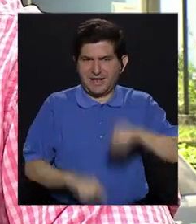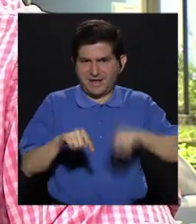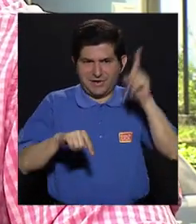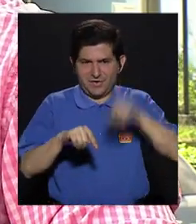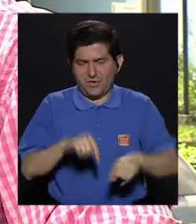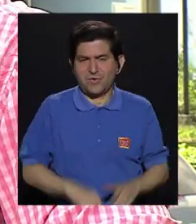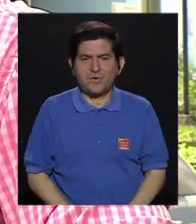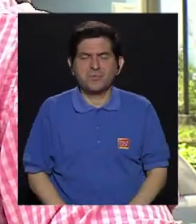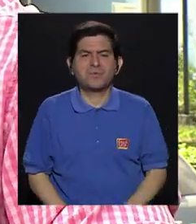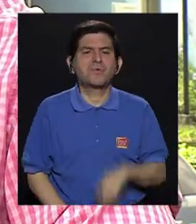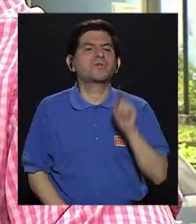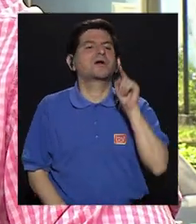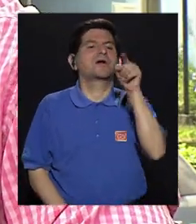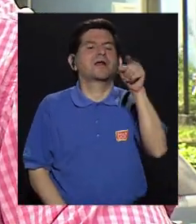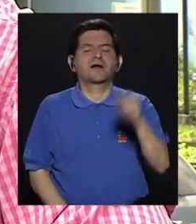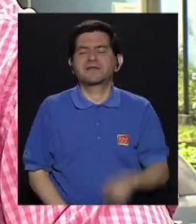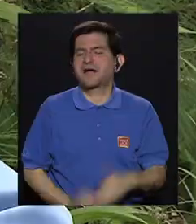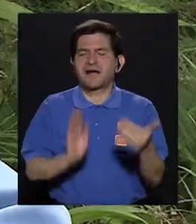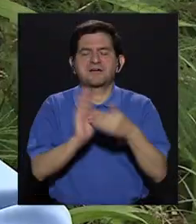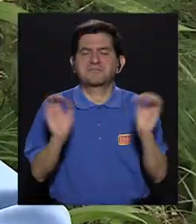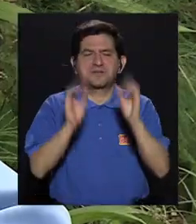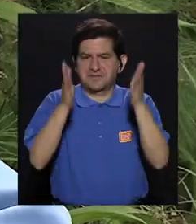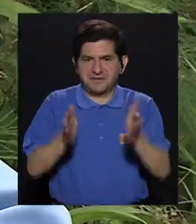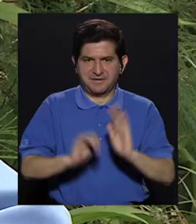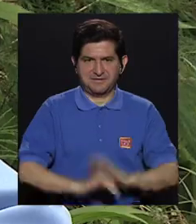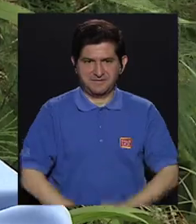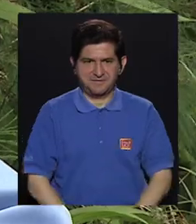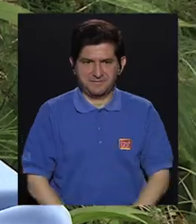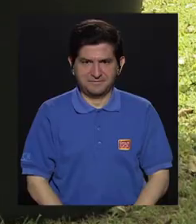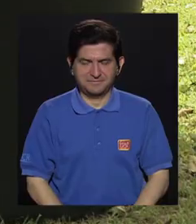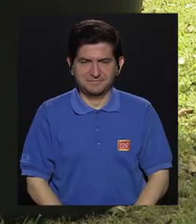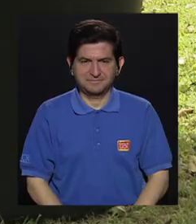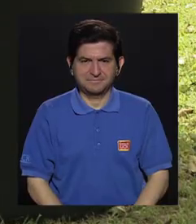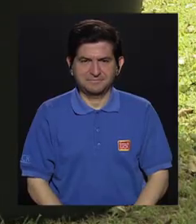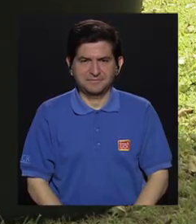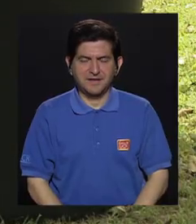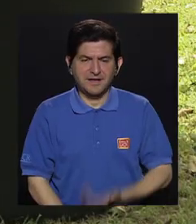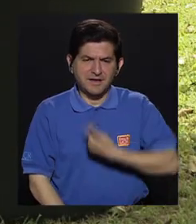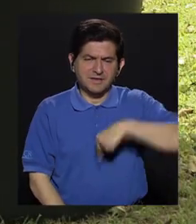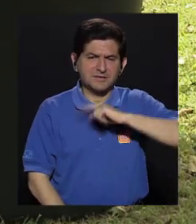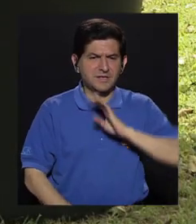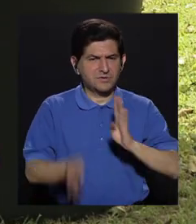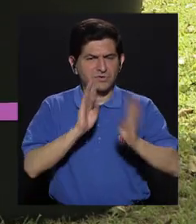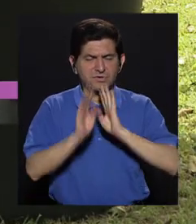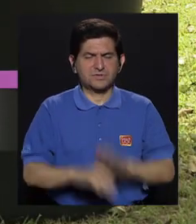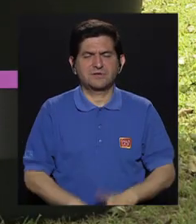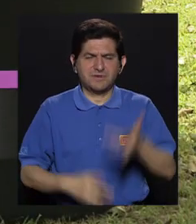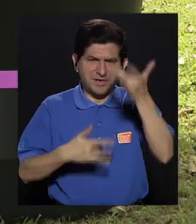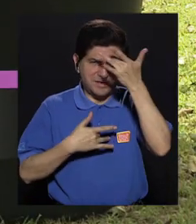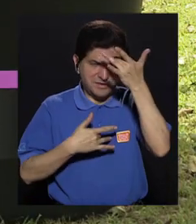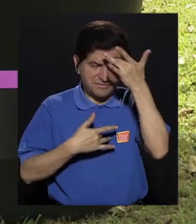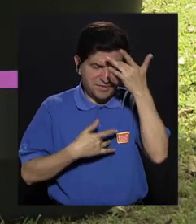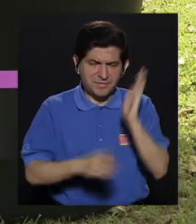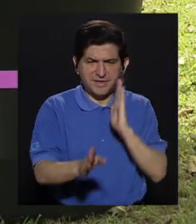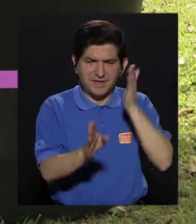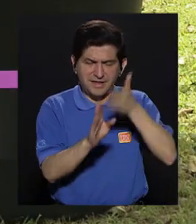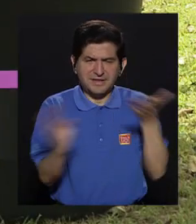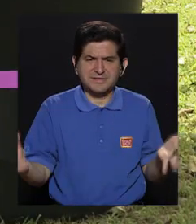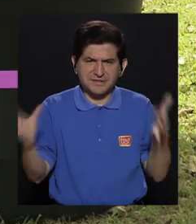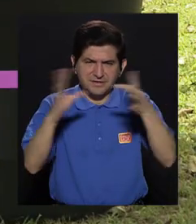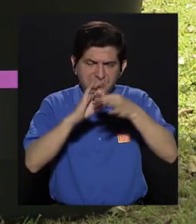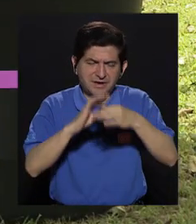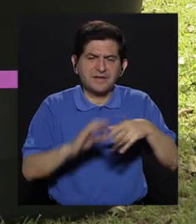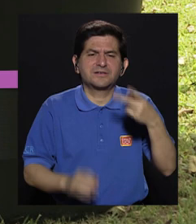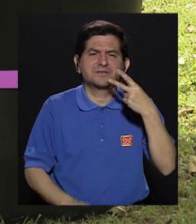claro, por el que estaba en la otra esquina, claro, ¿verdad? Claro. Doctor, si hablamos de enfermedades directas asociadas al